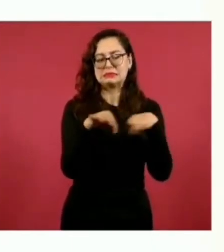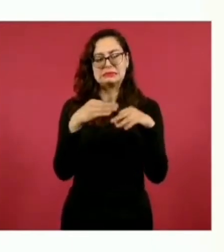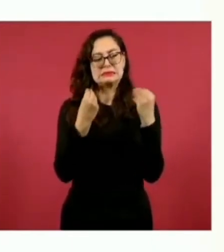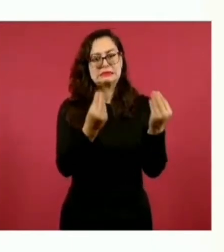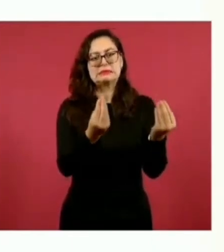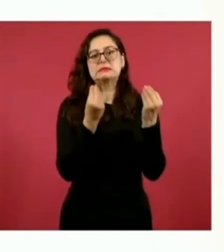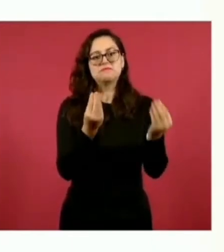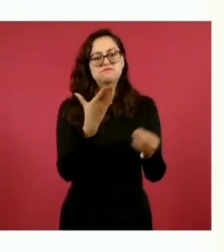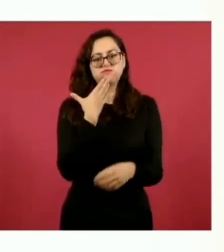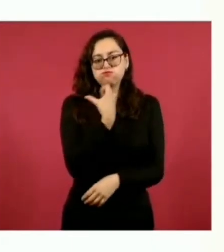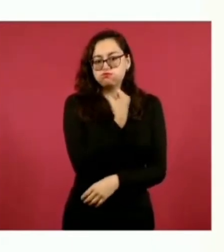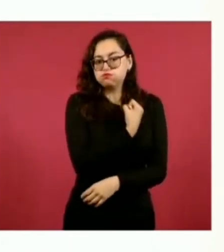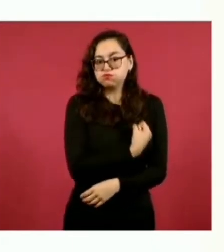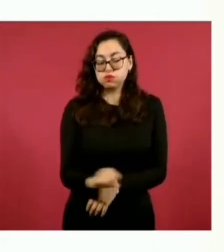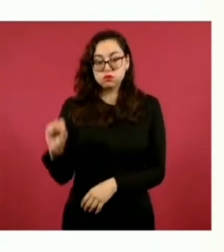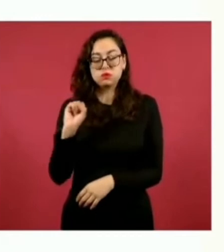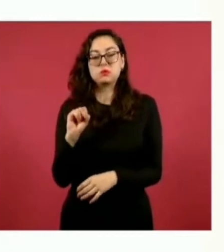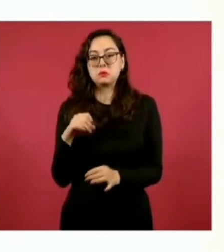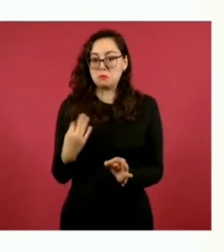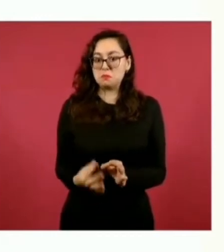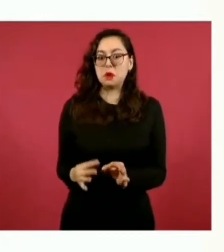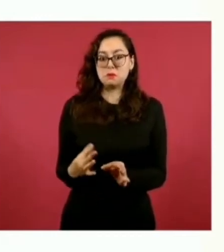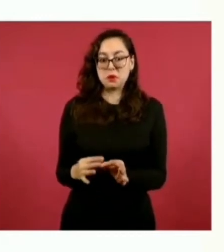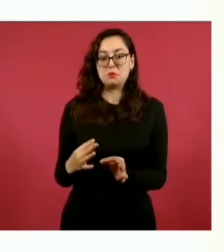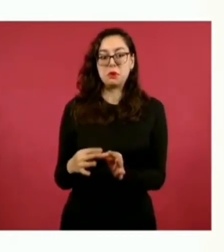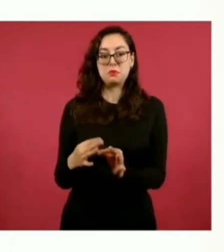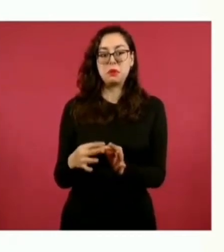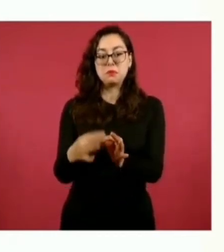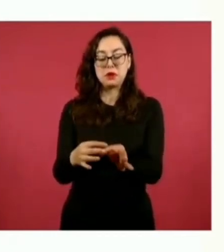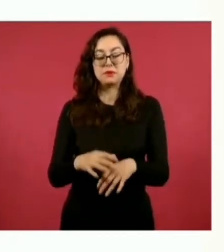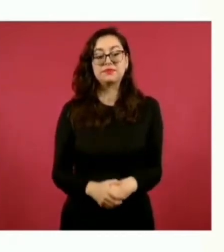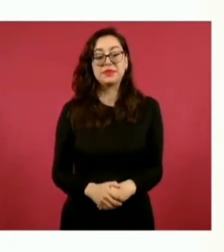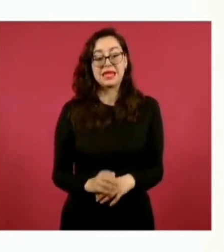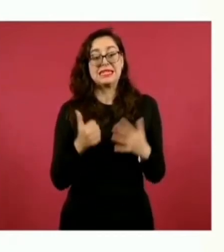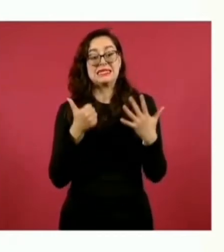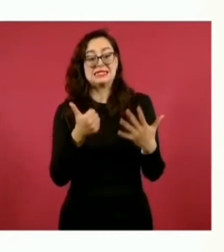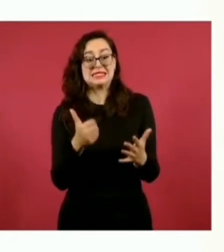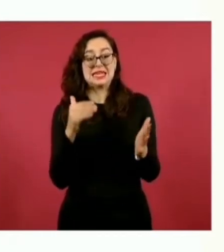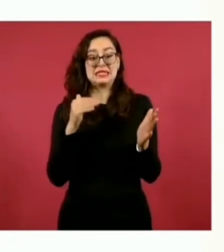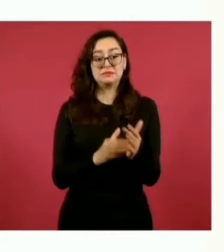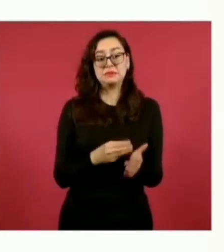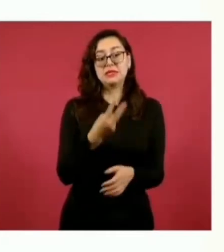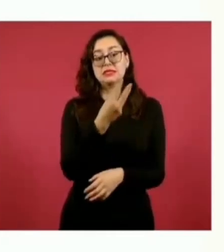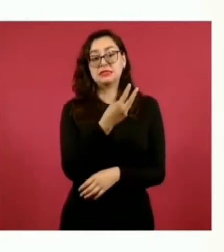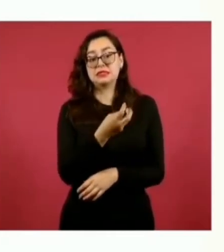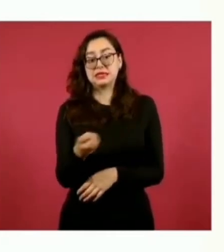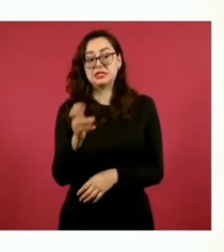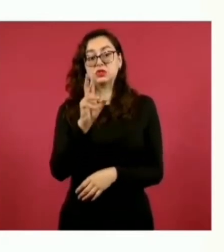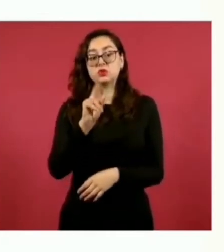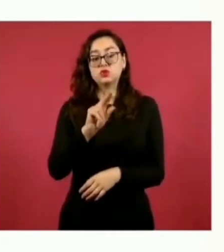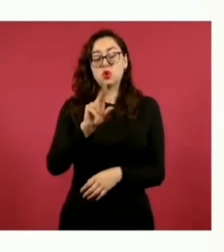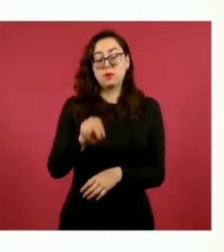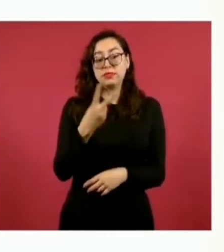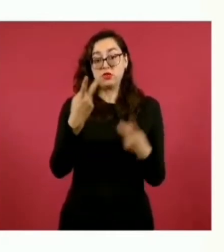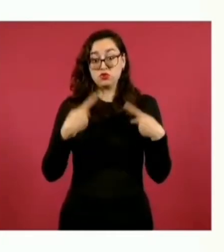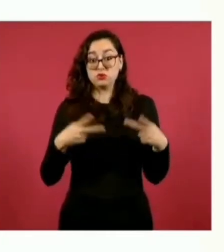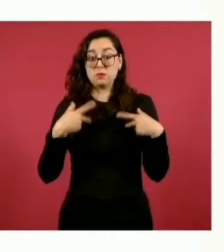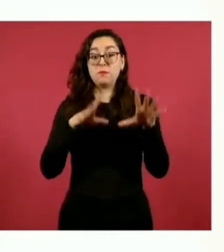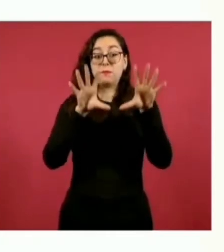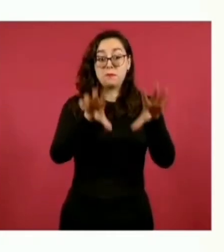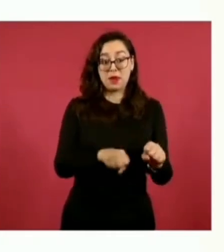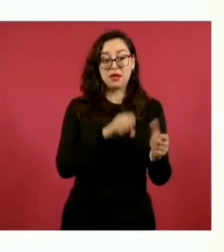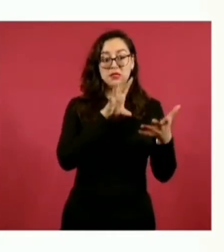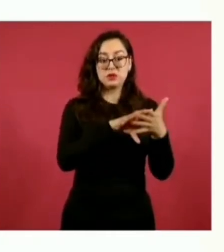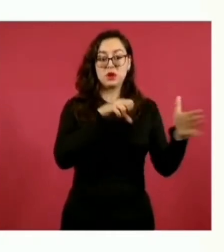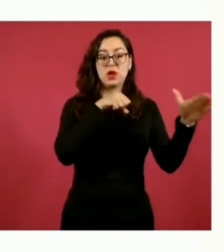eh tienen muy buenos resultados se Han detenido 6,392 personas 702 bandas